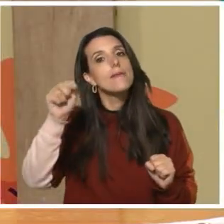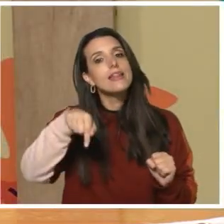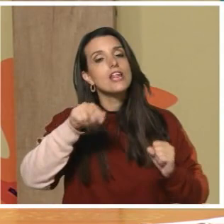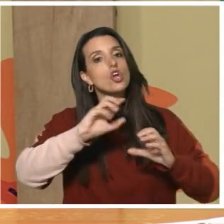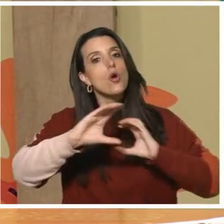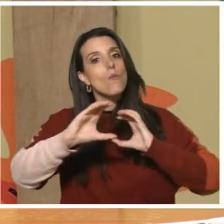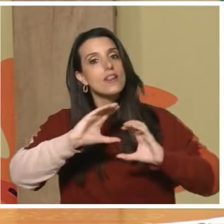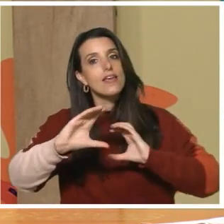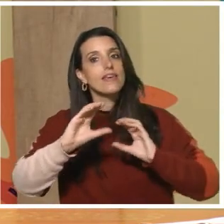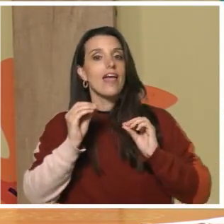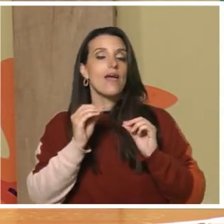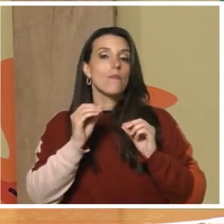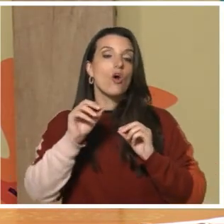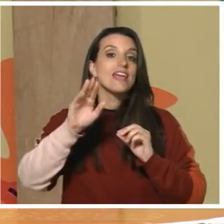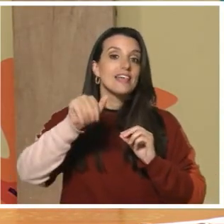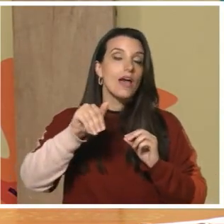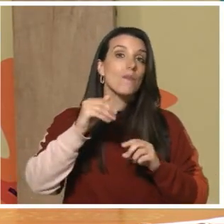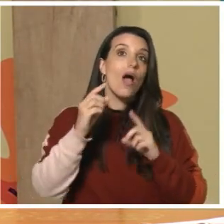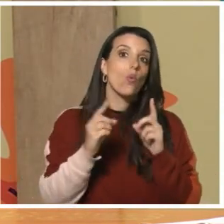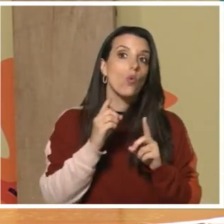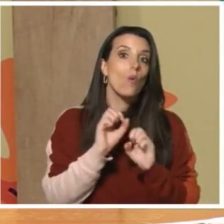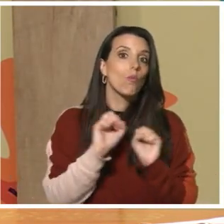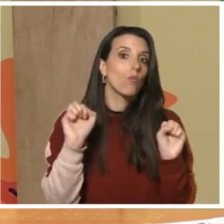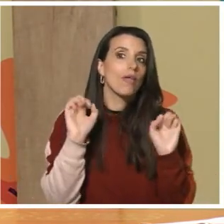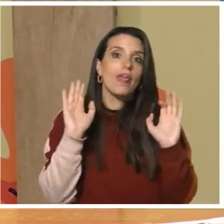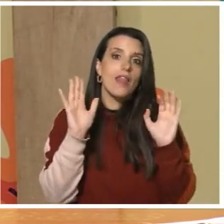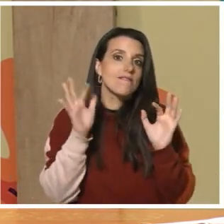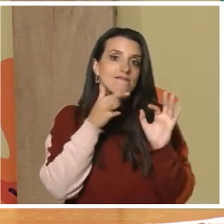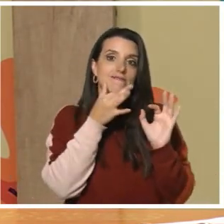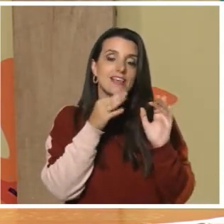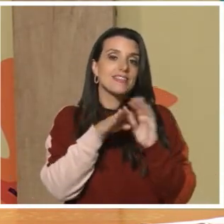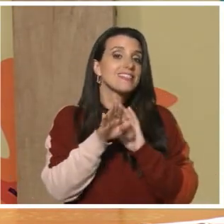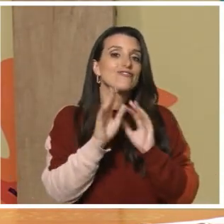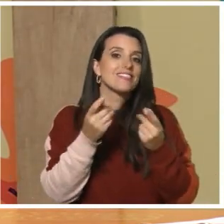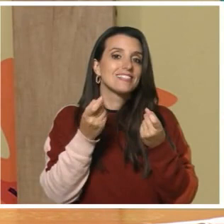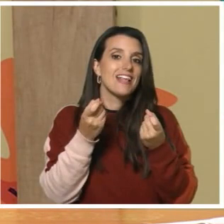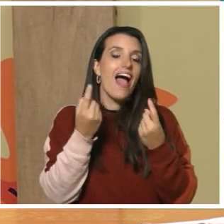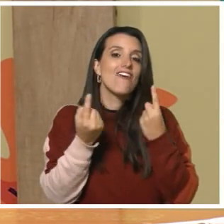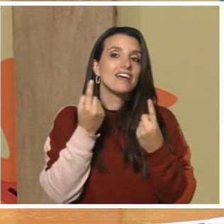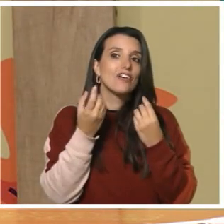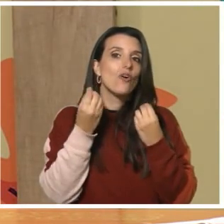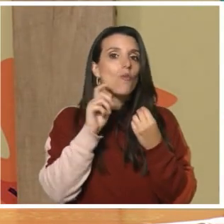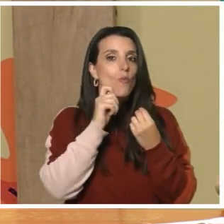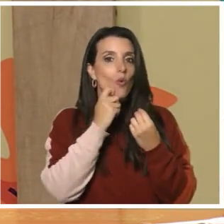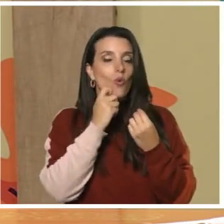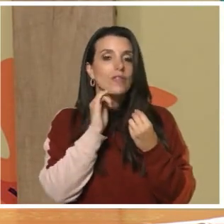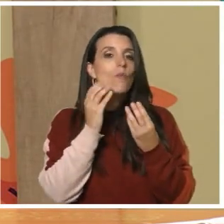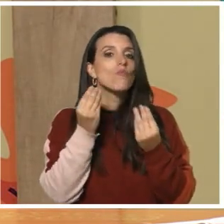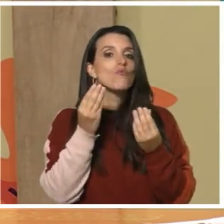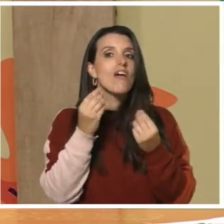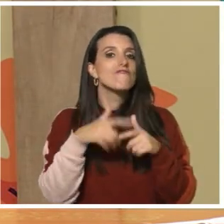por Instagram, que seguro que en alguna pueden entrar lo más bien. Y es lo que necesitamos, porque a veces está bueno, hay muchos